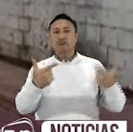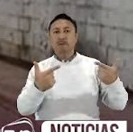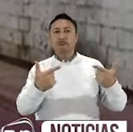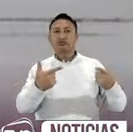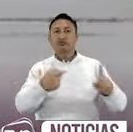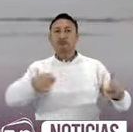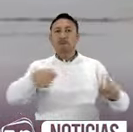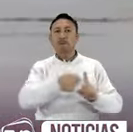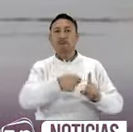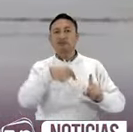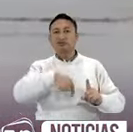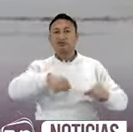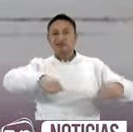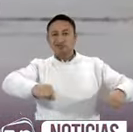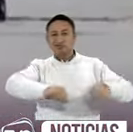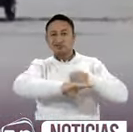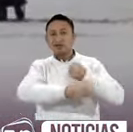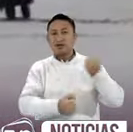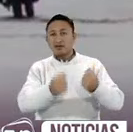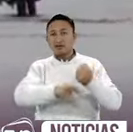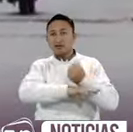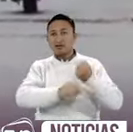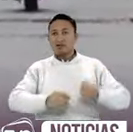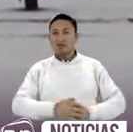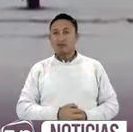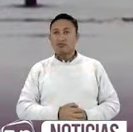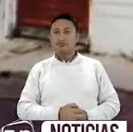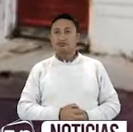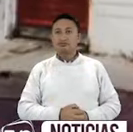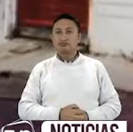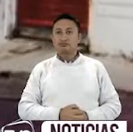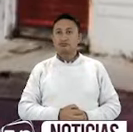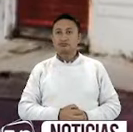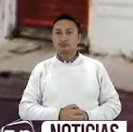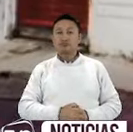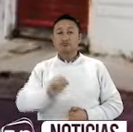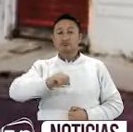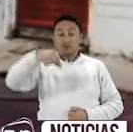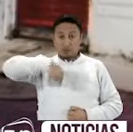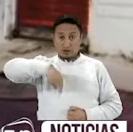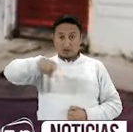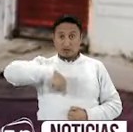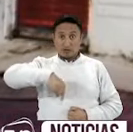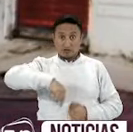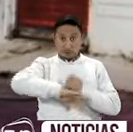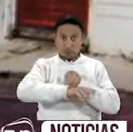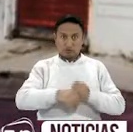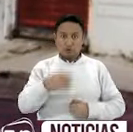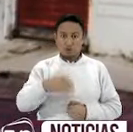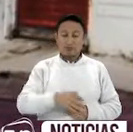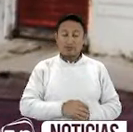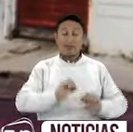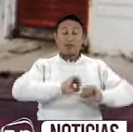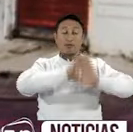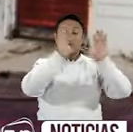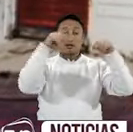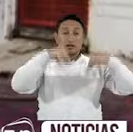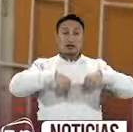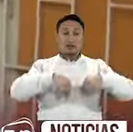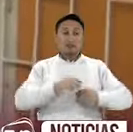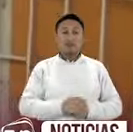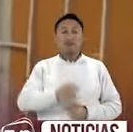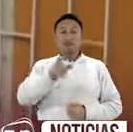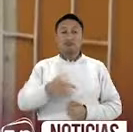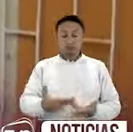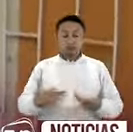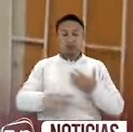llevan las motos, a veces los carros. ¿A los transeúntes? Sí, los que pasan por aquí, por este callejón más, porque en la mañana le cogen, le quitan